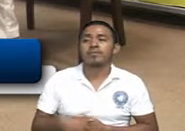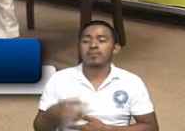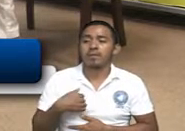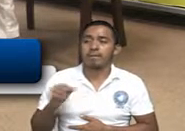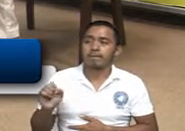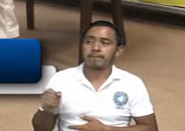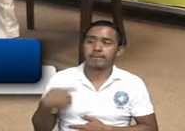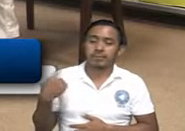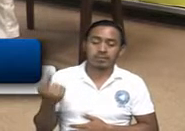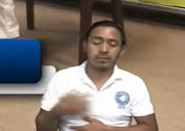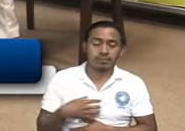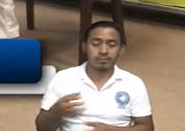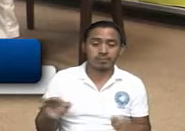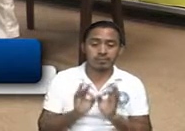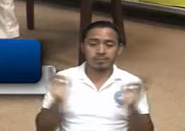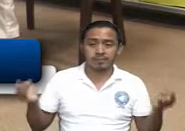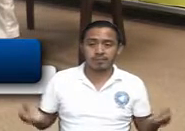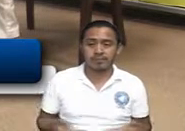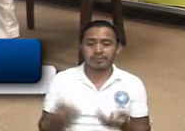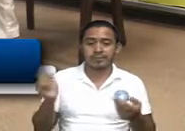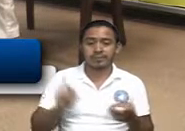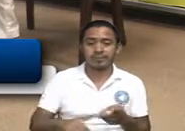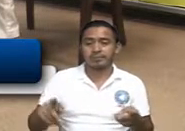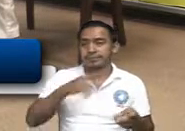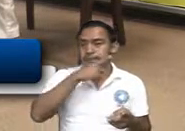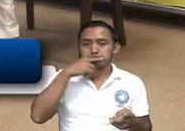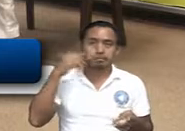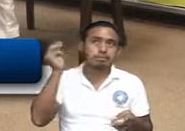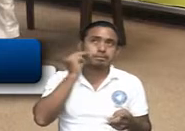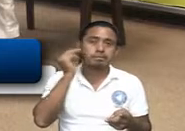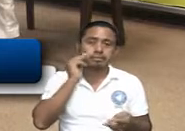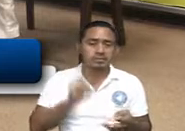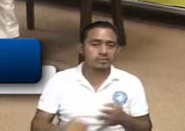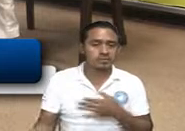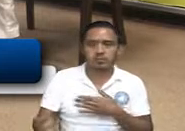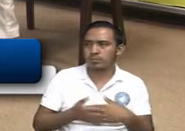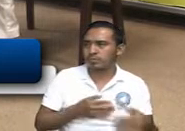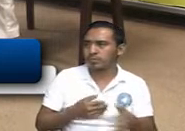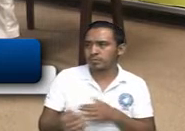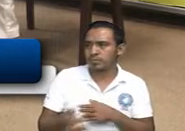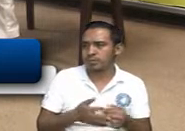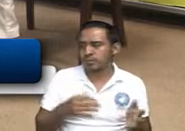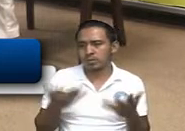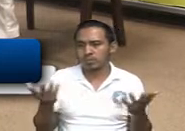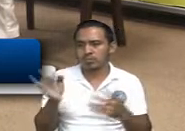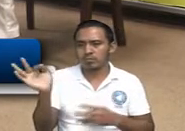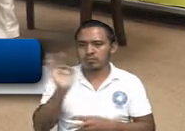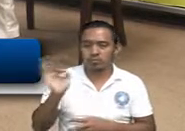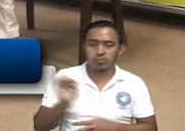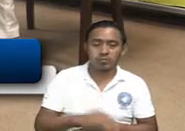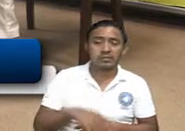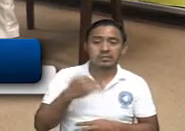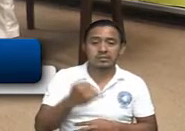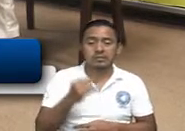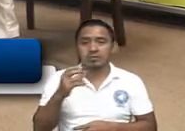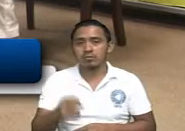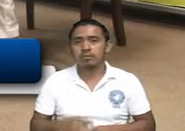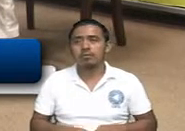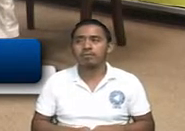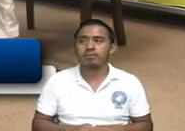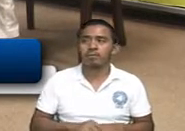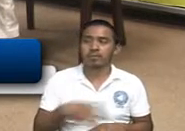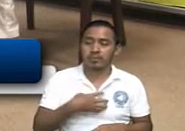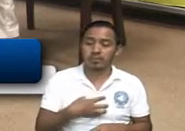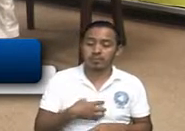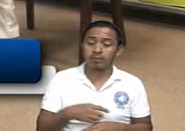alcance es nuestra familia, nuestra mamá, nuestro papá, independientemente que sean más funcionales o menos funcionales, ese es nuestro primer